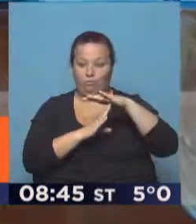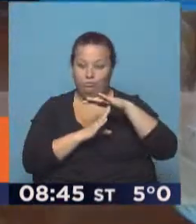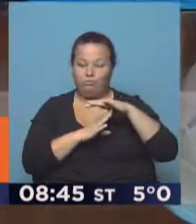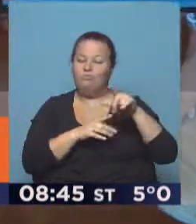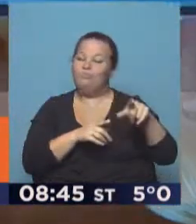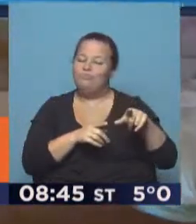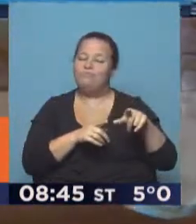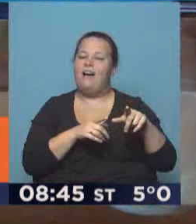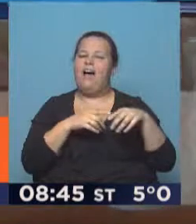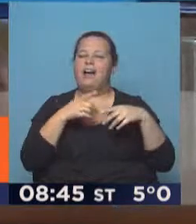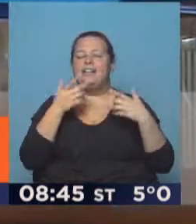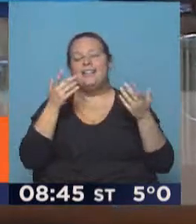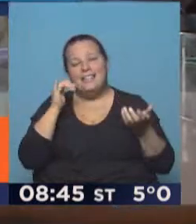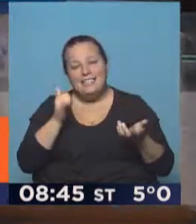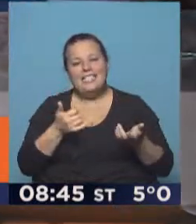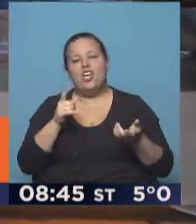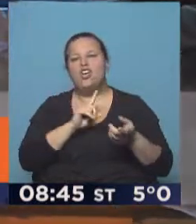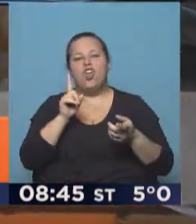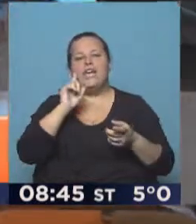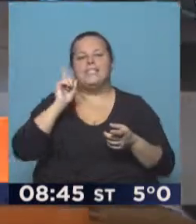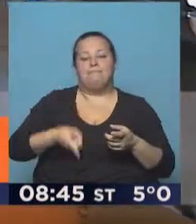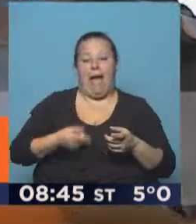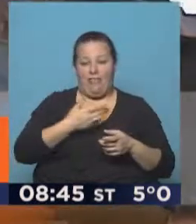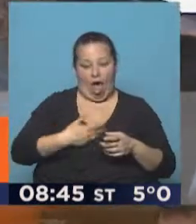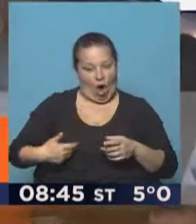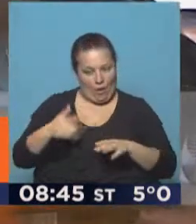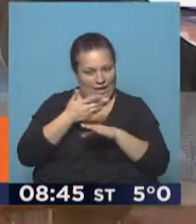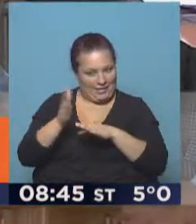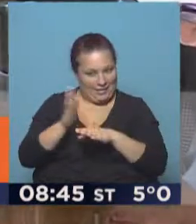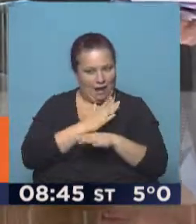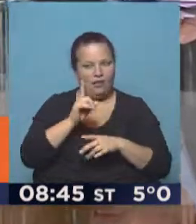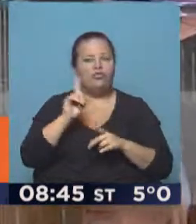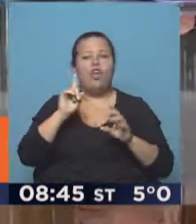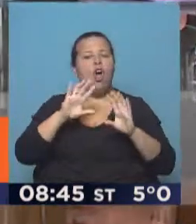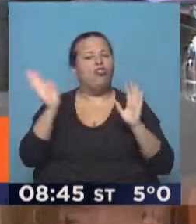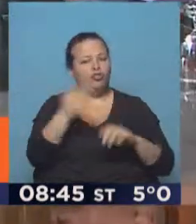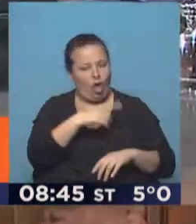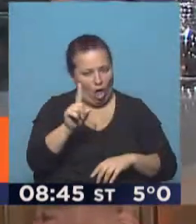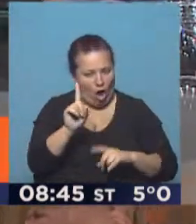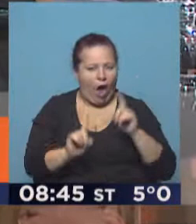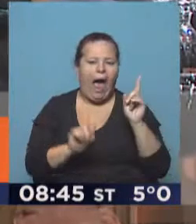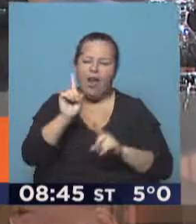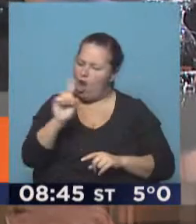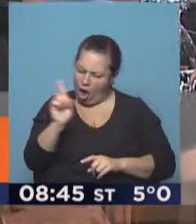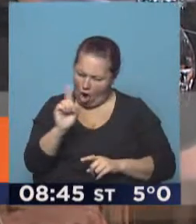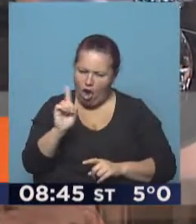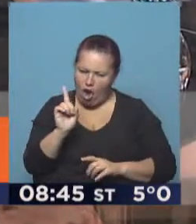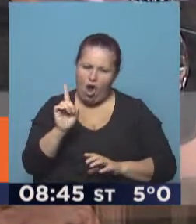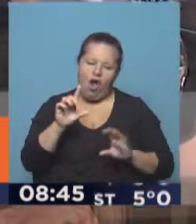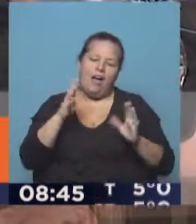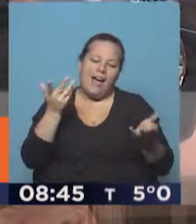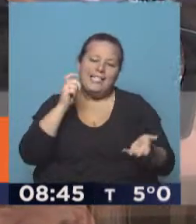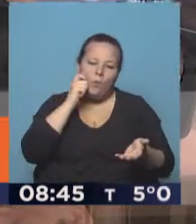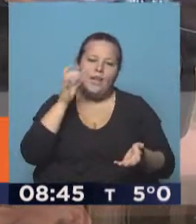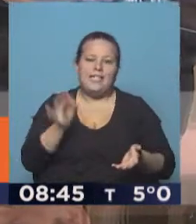que, si bien no disponía el gobierno ya como no hablamos de todos los jueces, ¿eh? No hablamos de todos los jueces. Sí. No, porque también